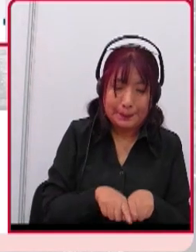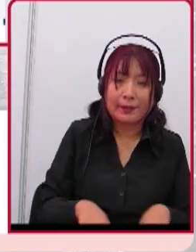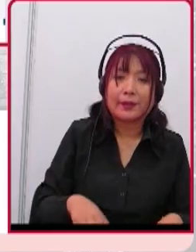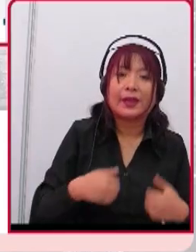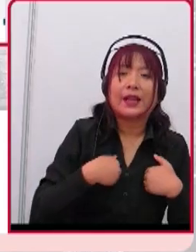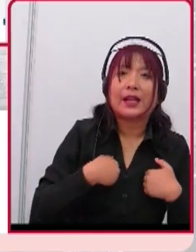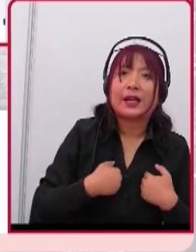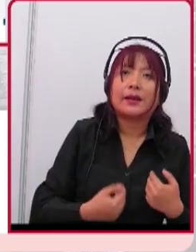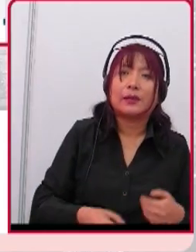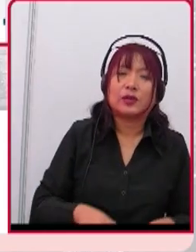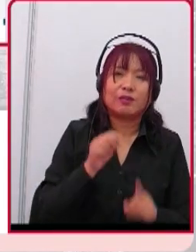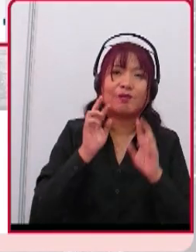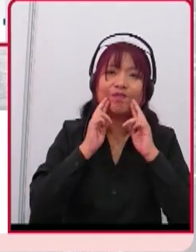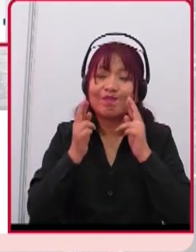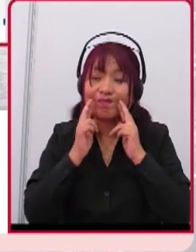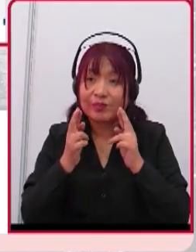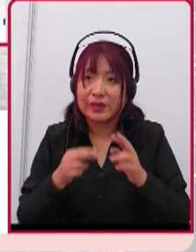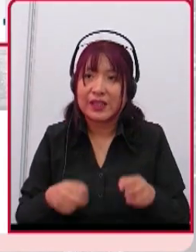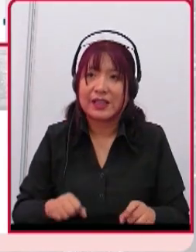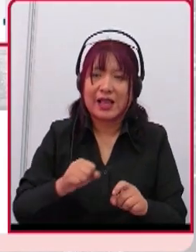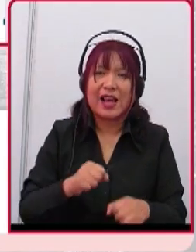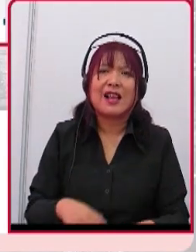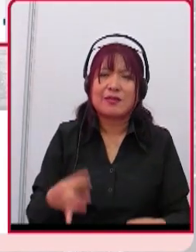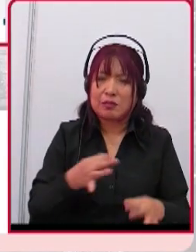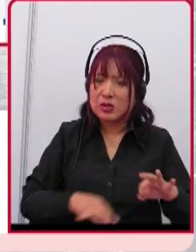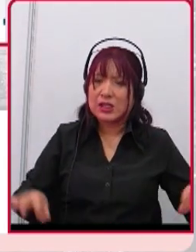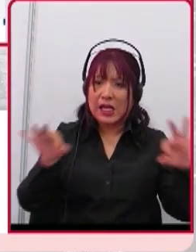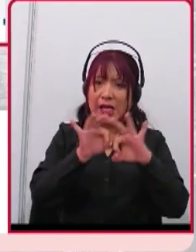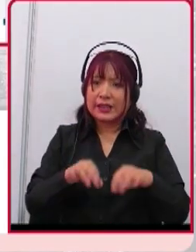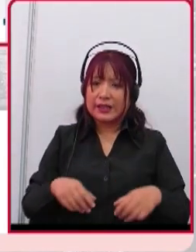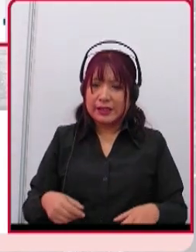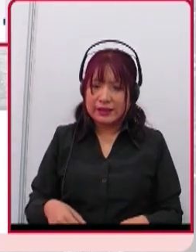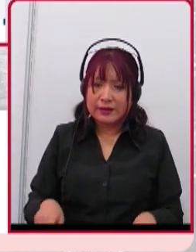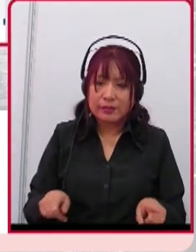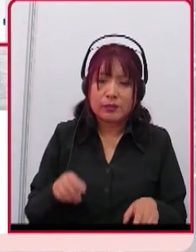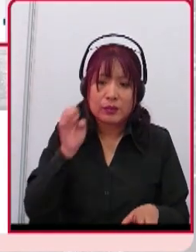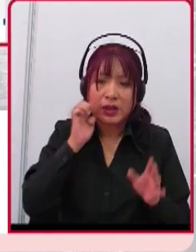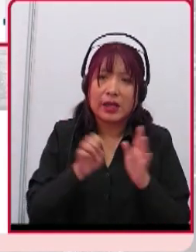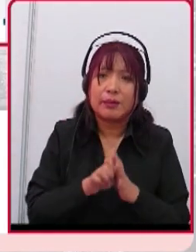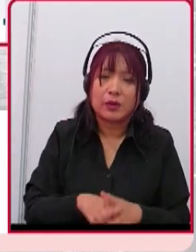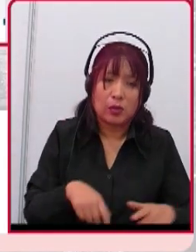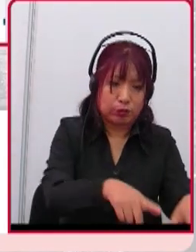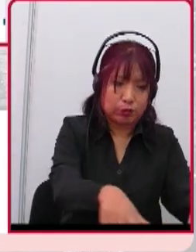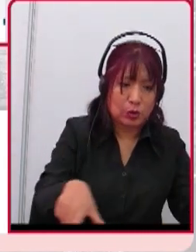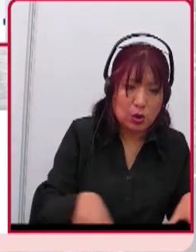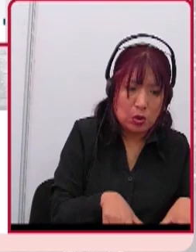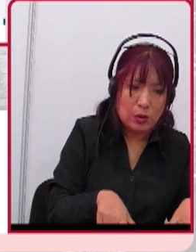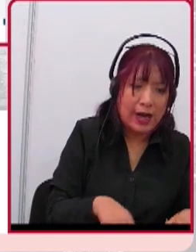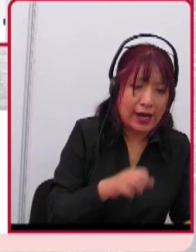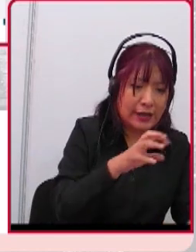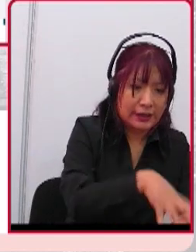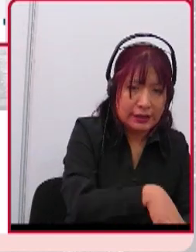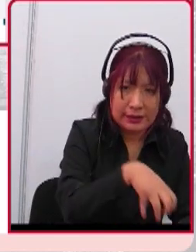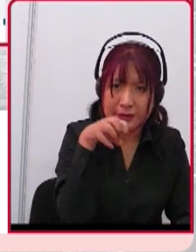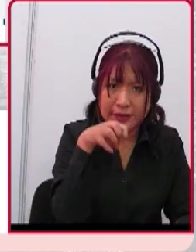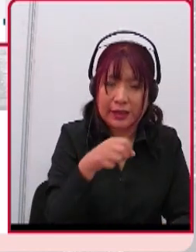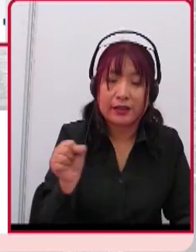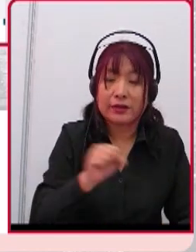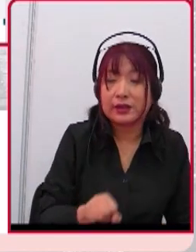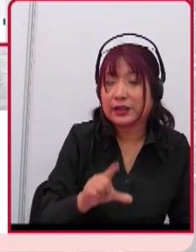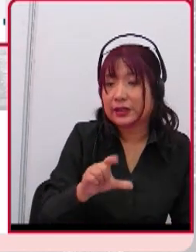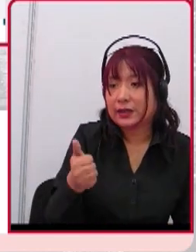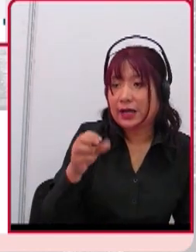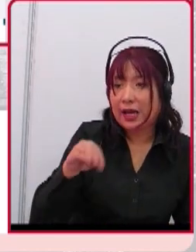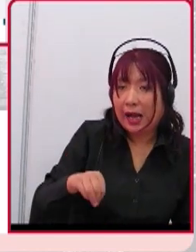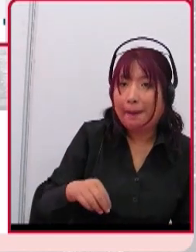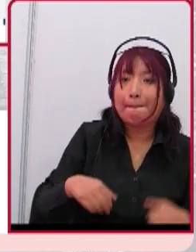ser la localización precisa que hablábamos en entornos adversos. Una localización que, si bien es cierto con el SLAM vamos a tener unos